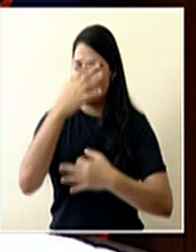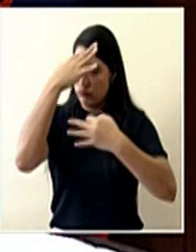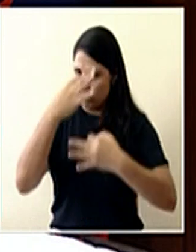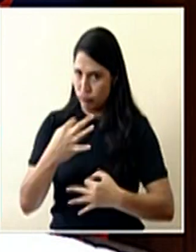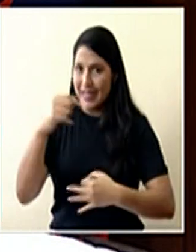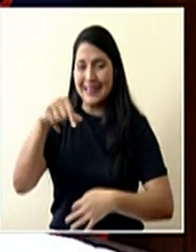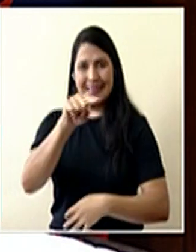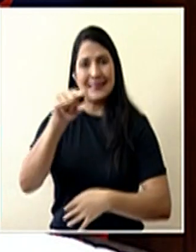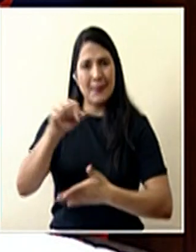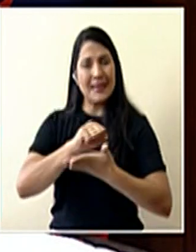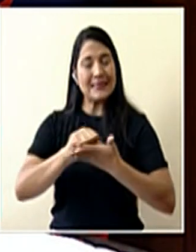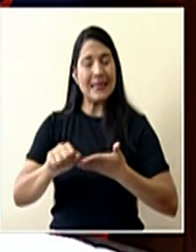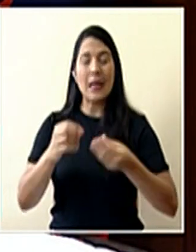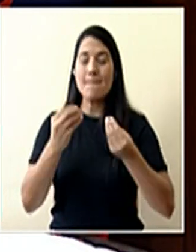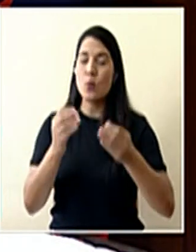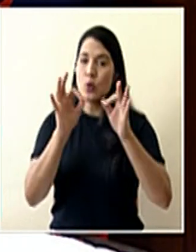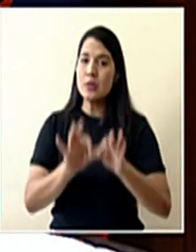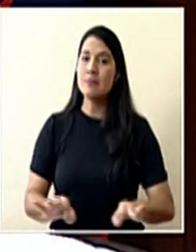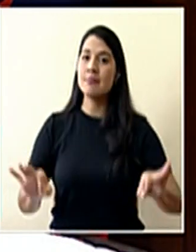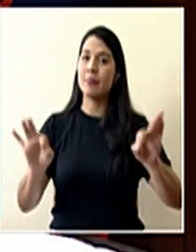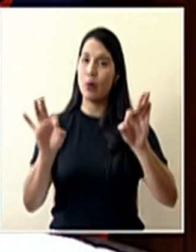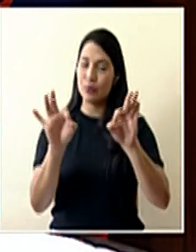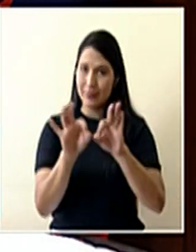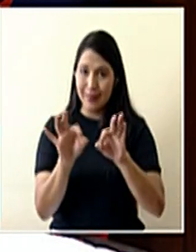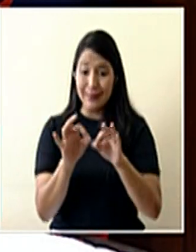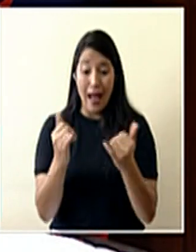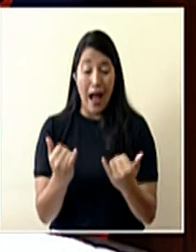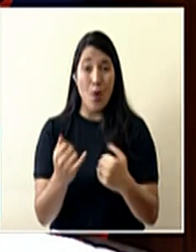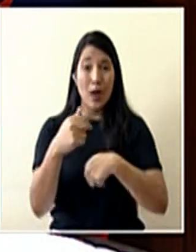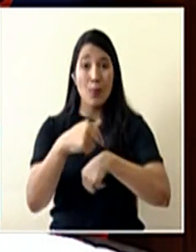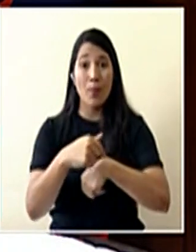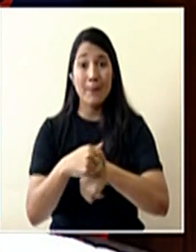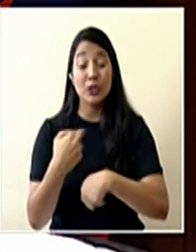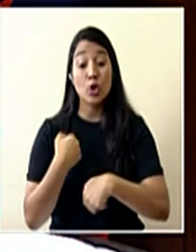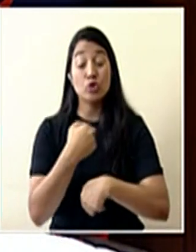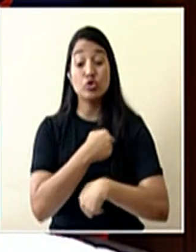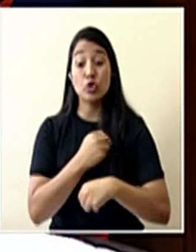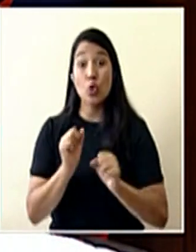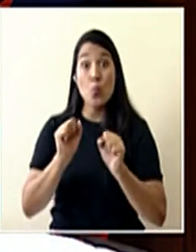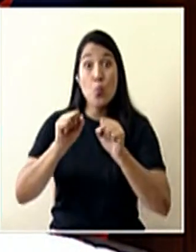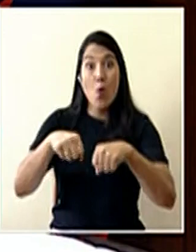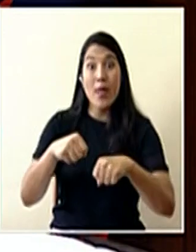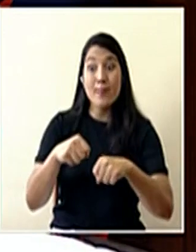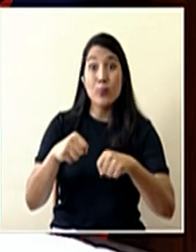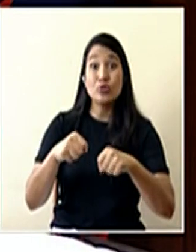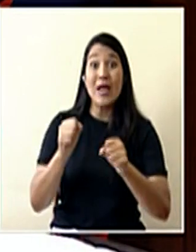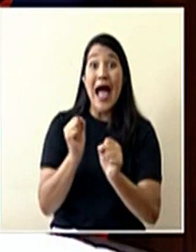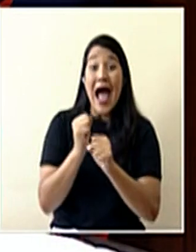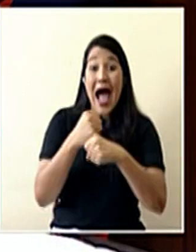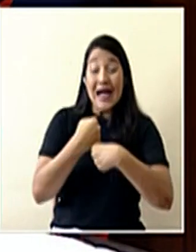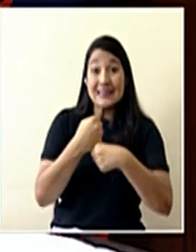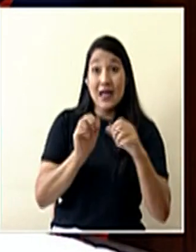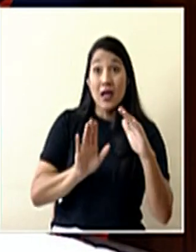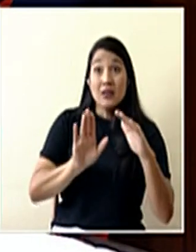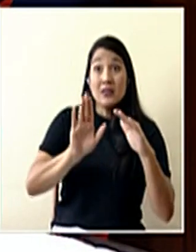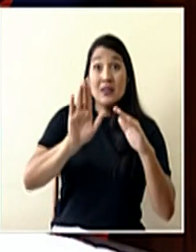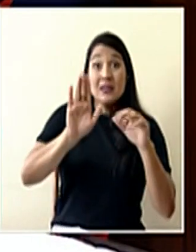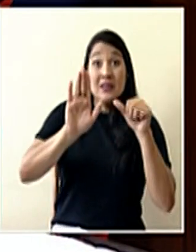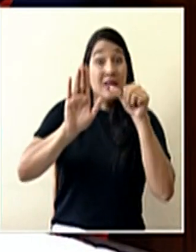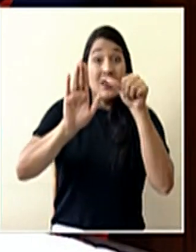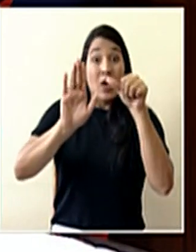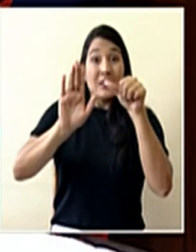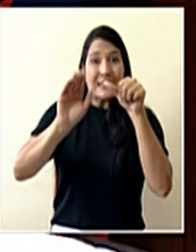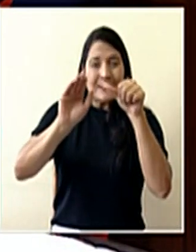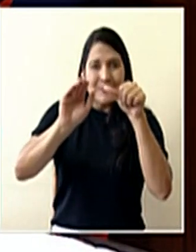esta Semana Santa es clave. Esta Semana Santa es el momento en que nosotros podemos hacer que esa curva se descienda. Es el momento